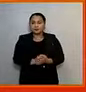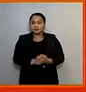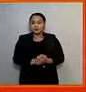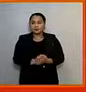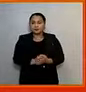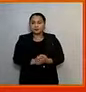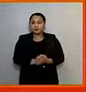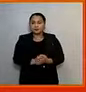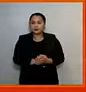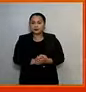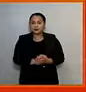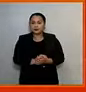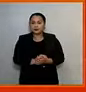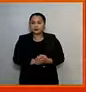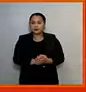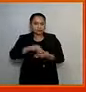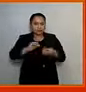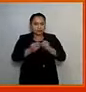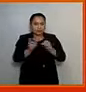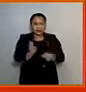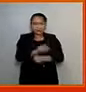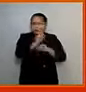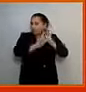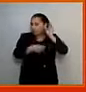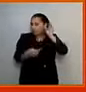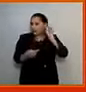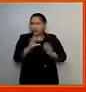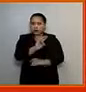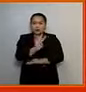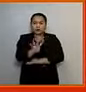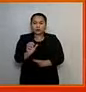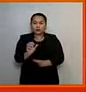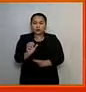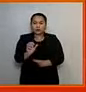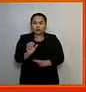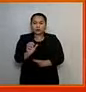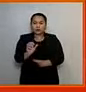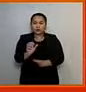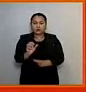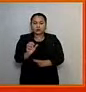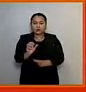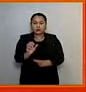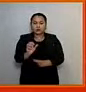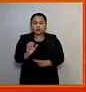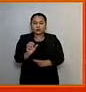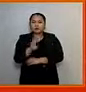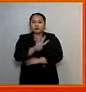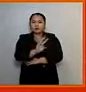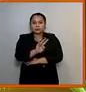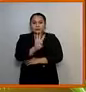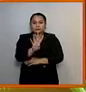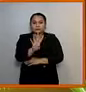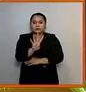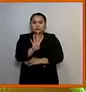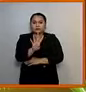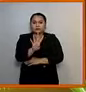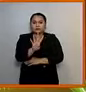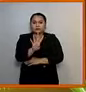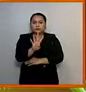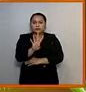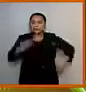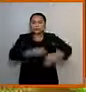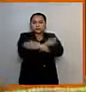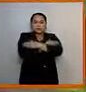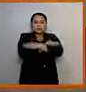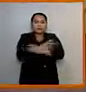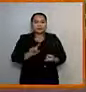Y este es el 2. Reitero el número ganador para la diaria 74 edificio y para más 1, 74 más. Muchas